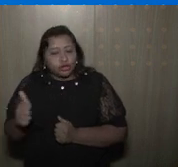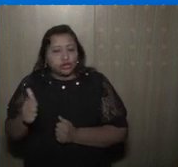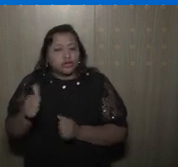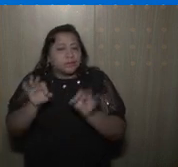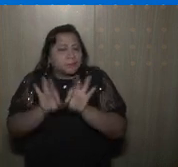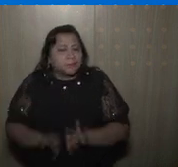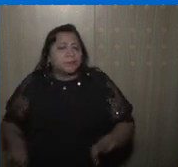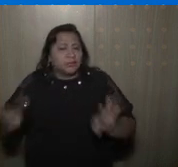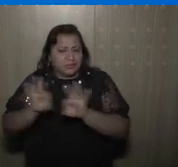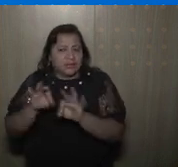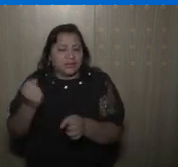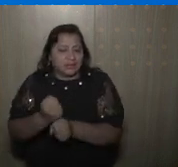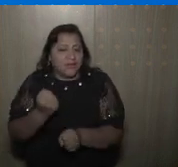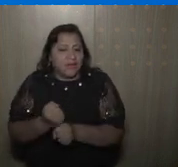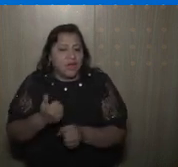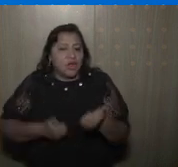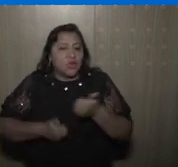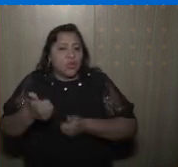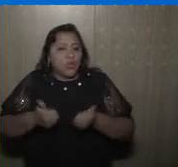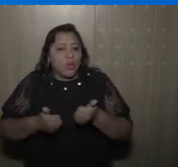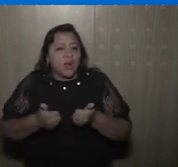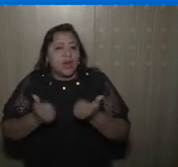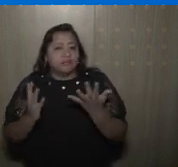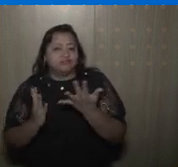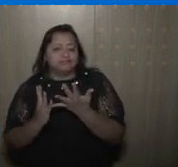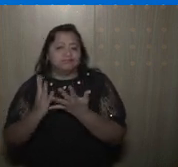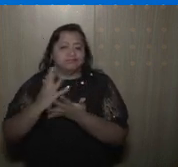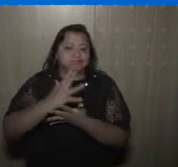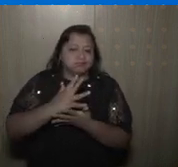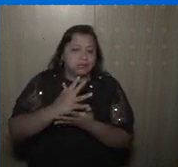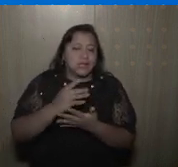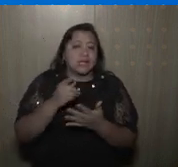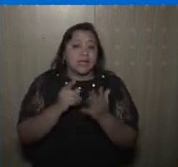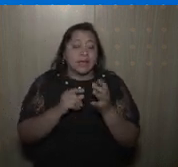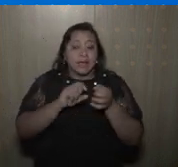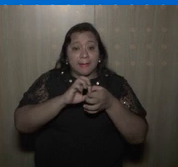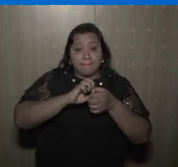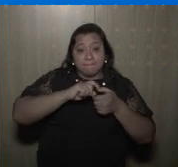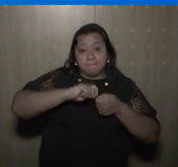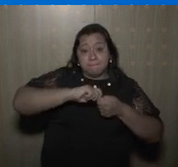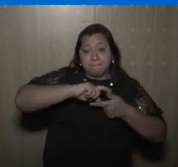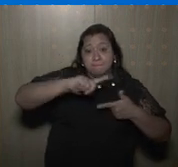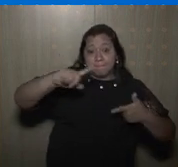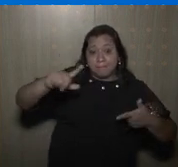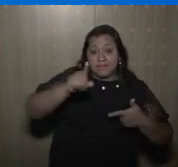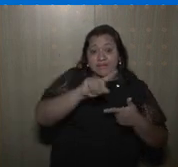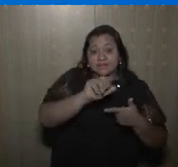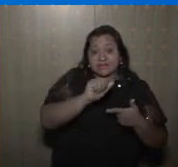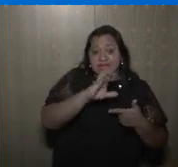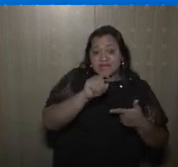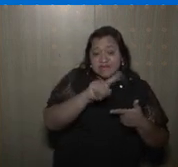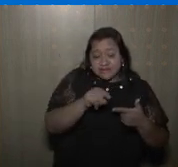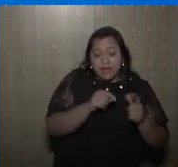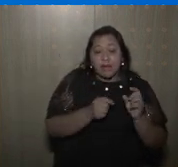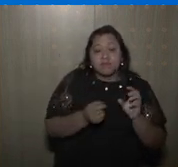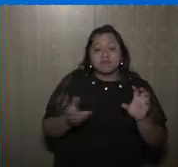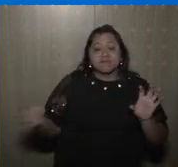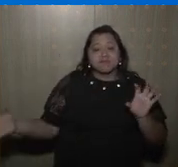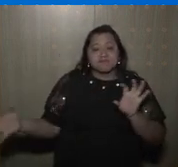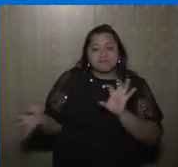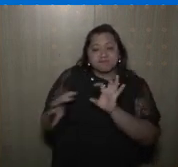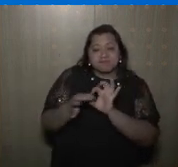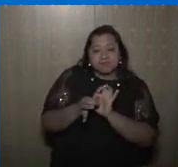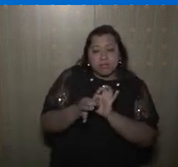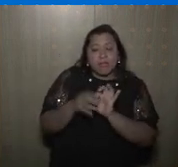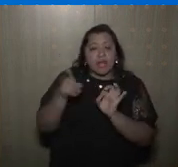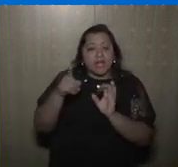consideramos importante trabajar es la sincronización entre la plataforma SACES y SNIES para la generación del código SNIES. Cuando se reciben los